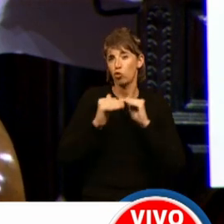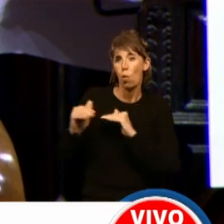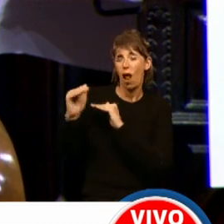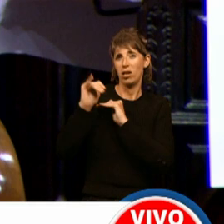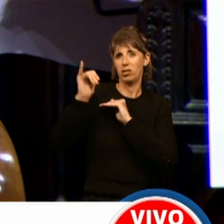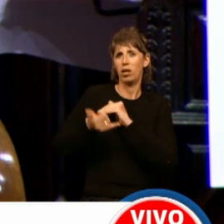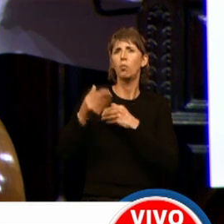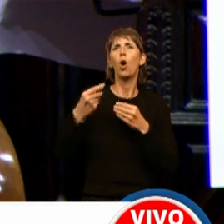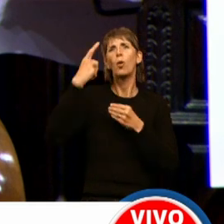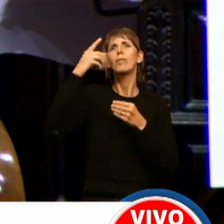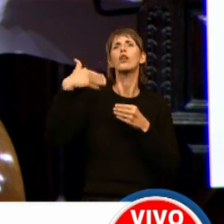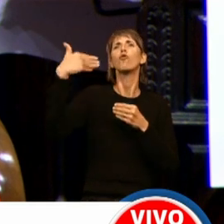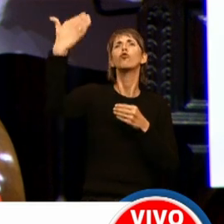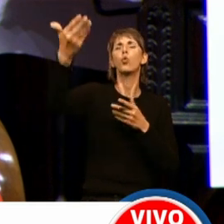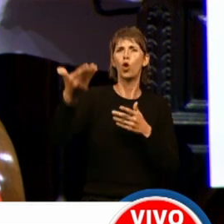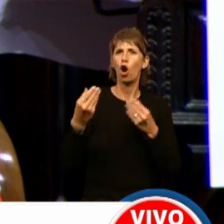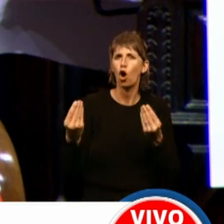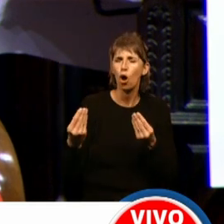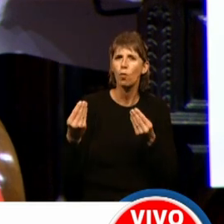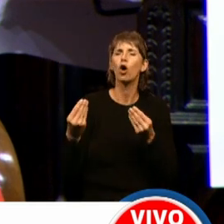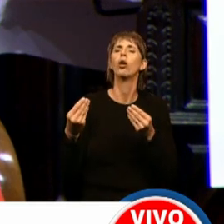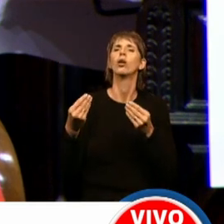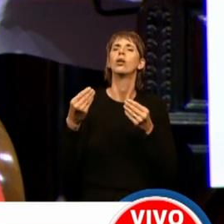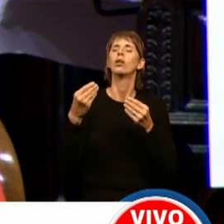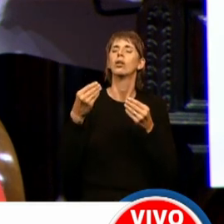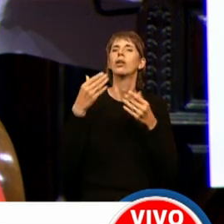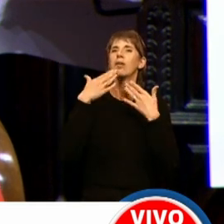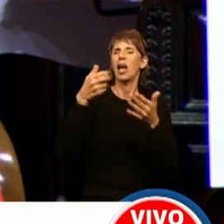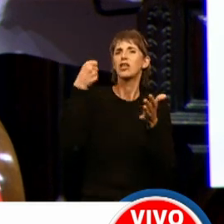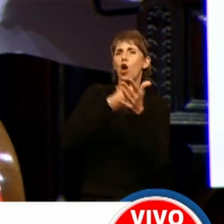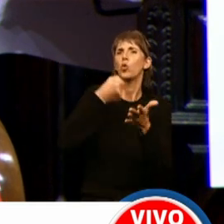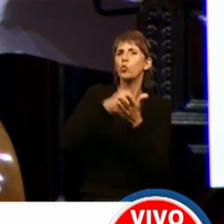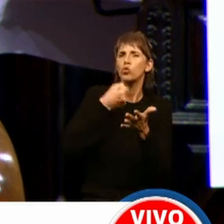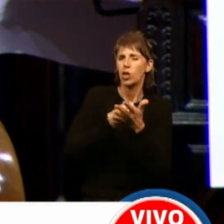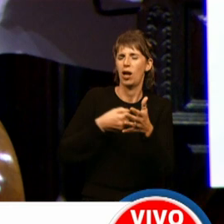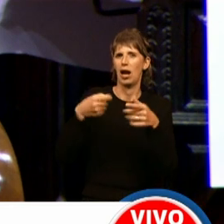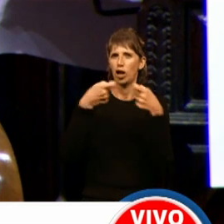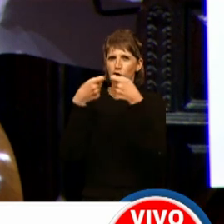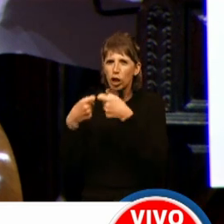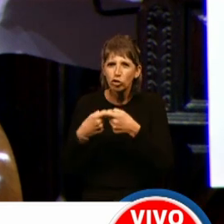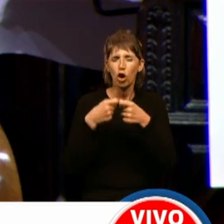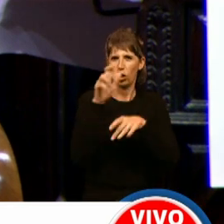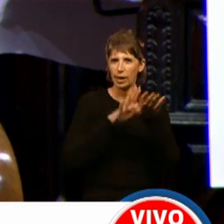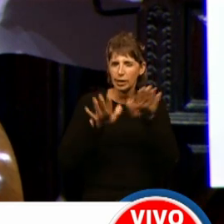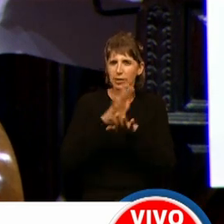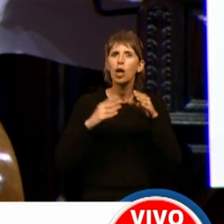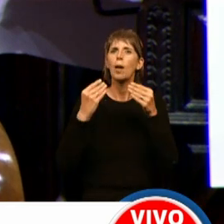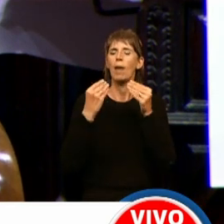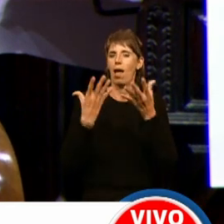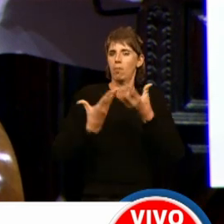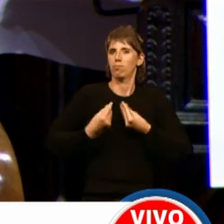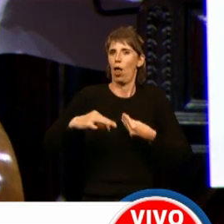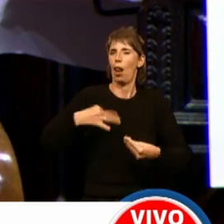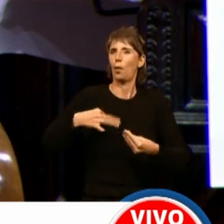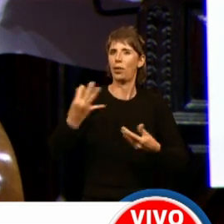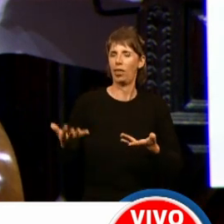tan oscuro como la lucha organizada tomo las calles para darle sentido a nuestras vidas